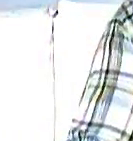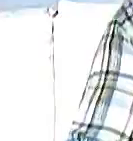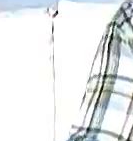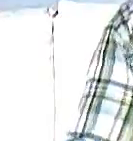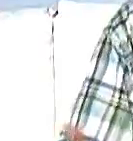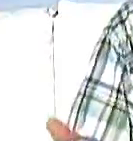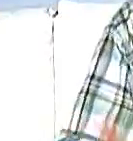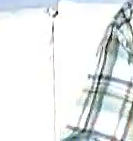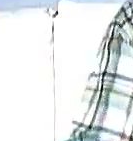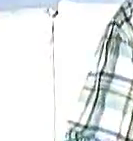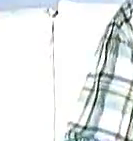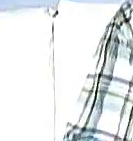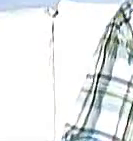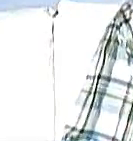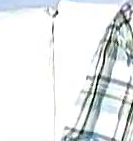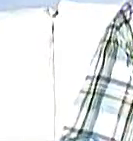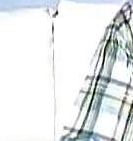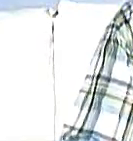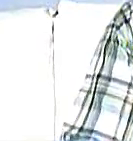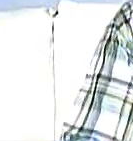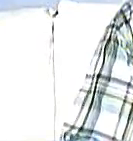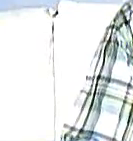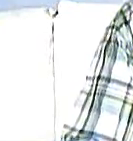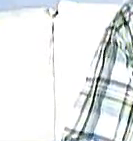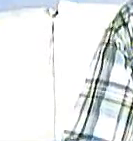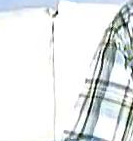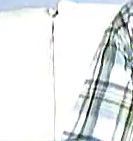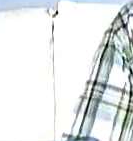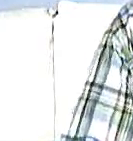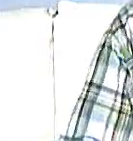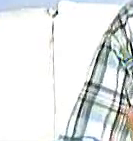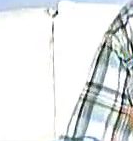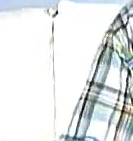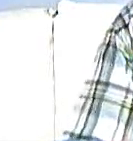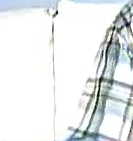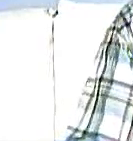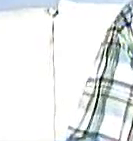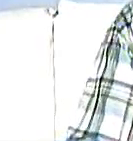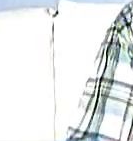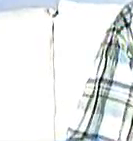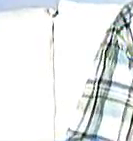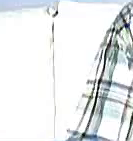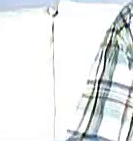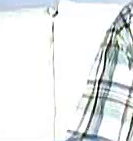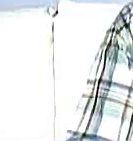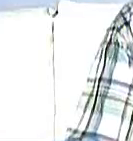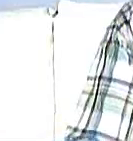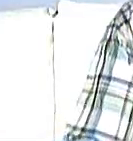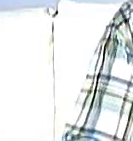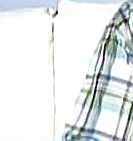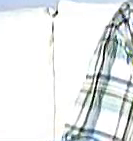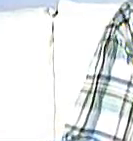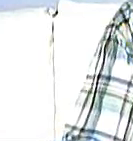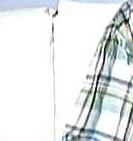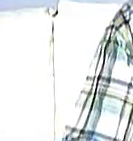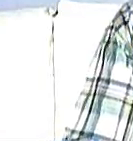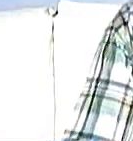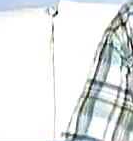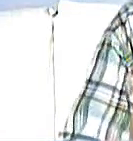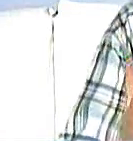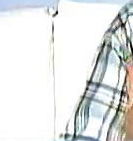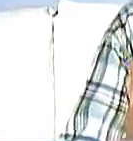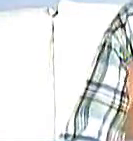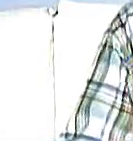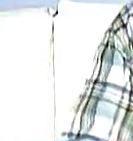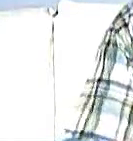Aquí estamos compartiendo con ustedes una vez más a esta hora en directo nuestro programa de 5 a 6 por Telecafé. Conexión